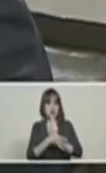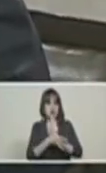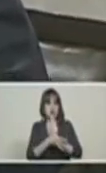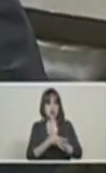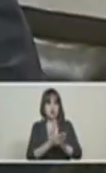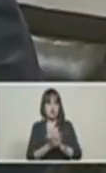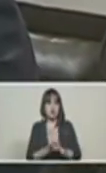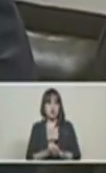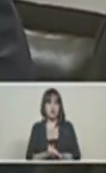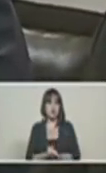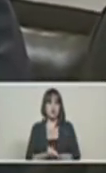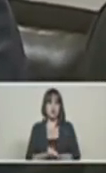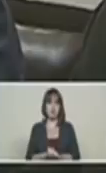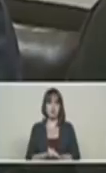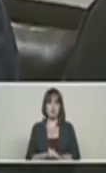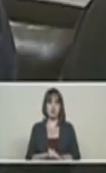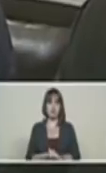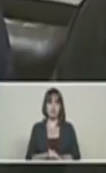hemos venido